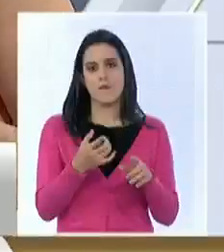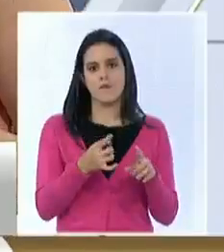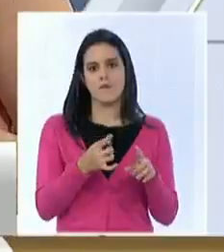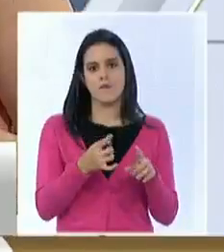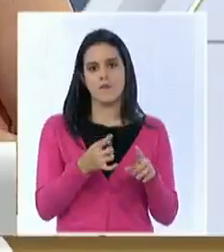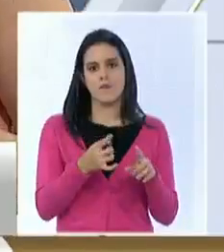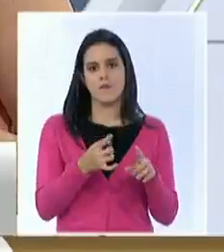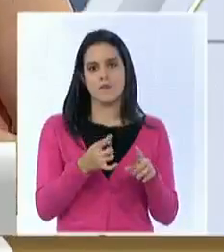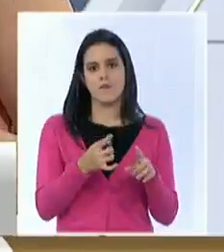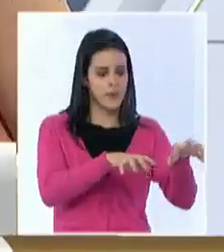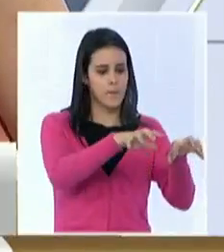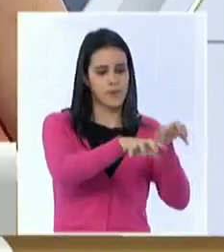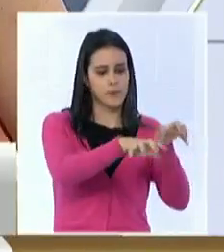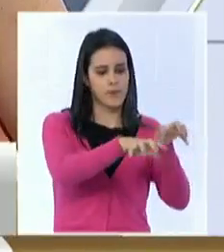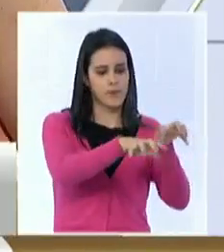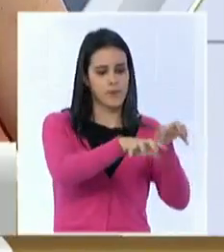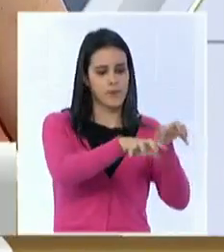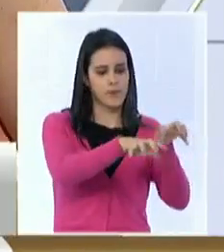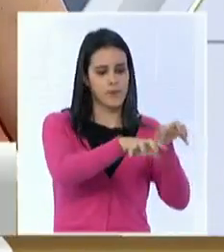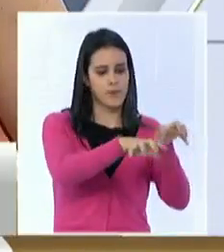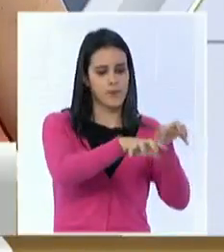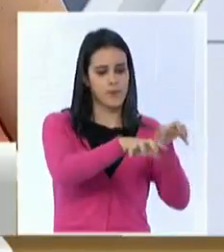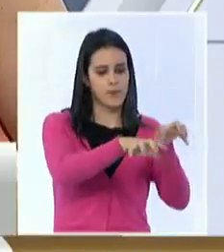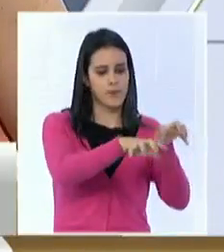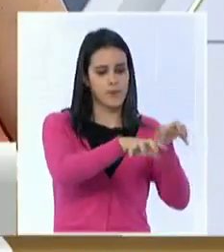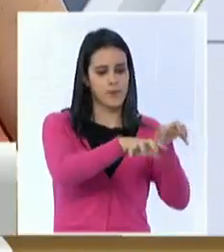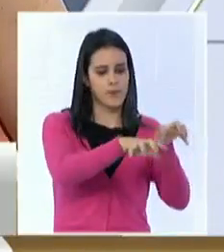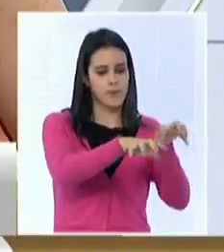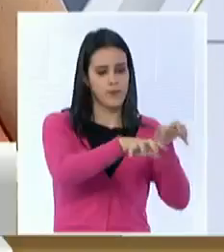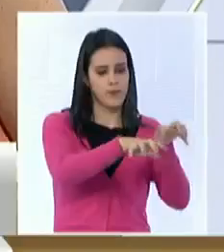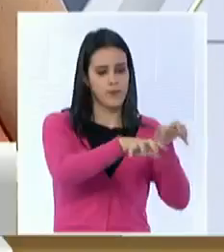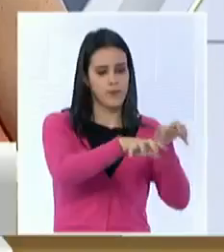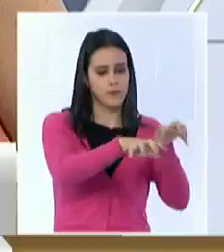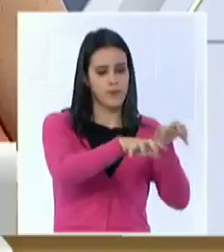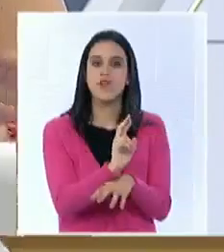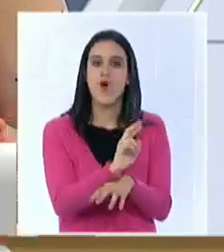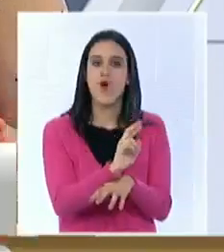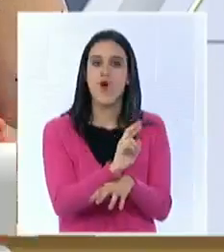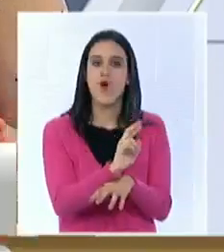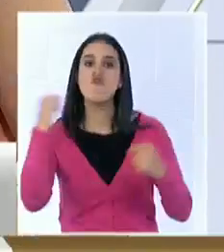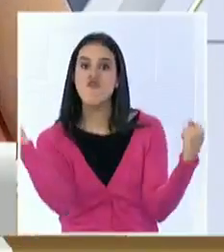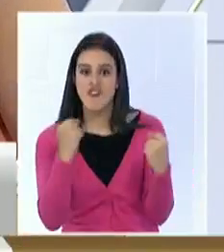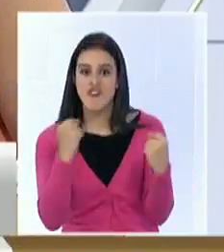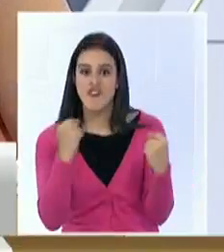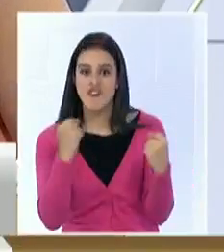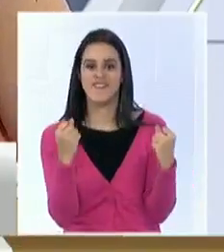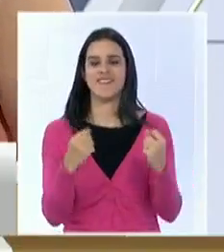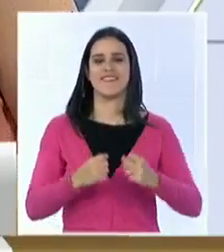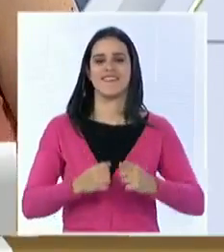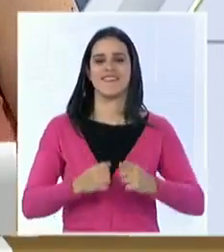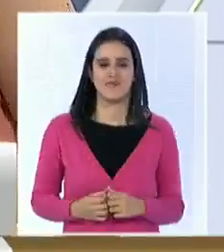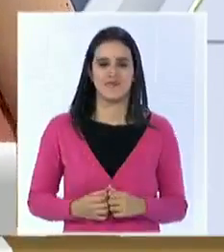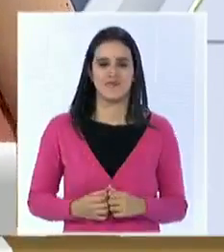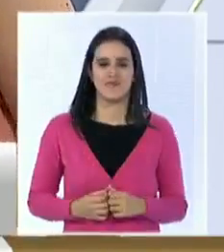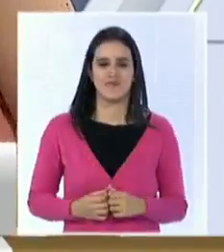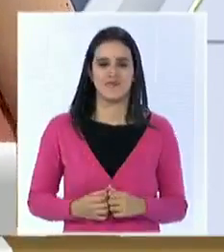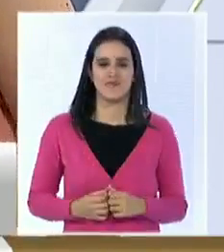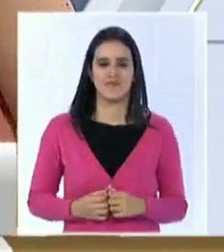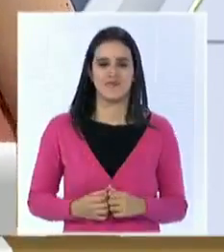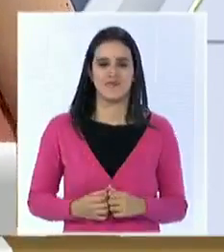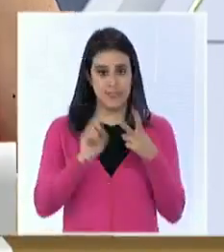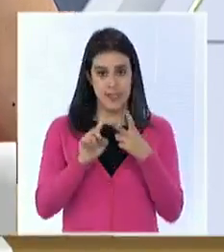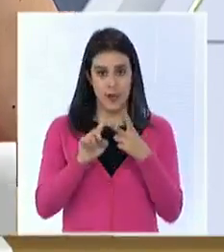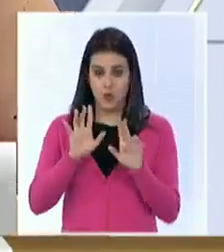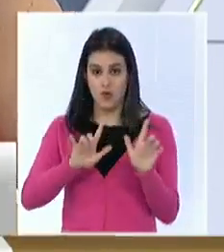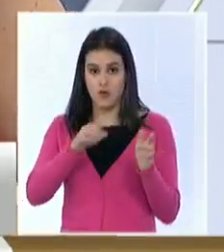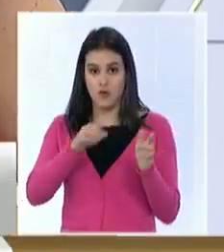yo, es decir, porciones más pequeñas, más rápido se congela la pieza. Entonces más rápido vamos a inactivar esas bacterias. Y el